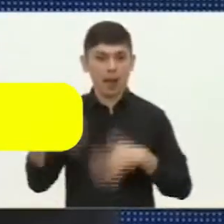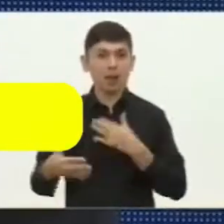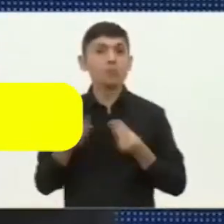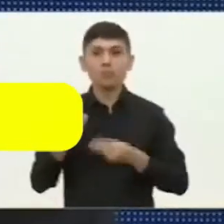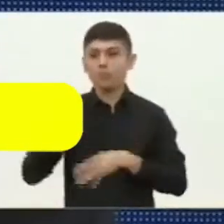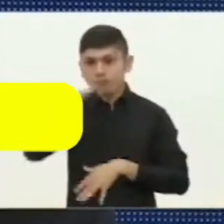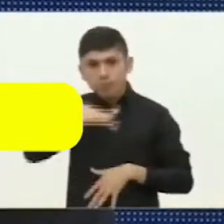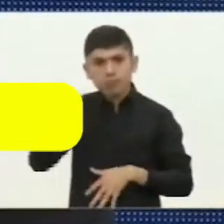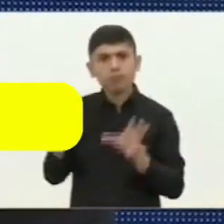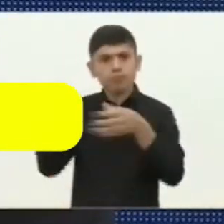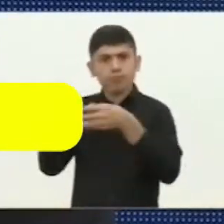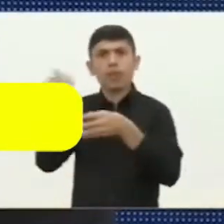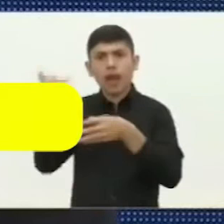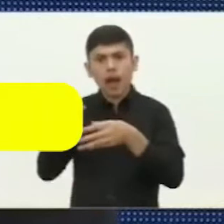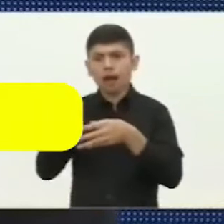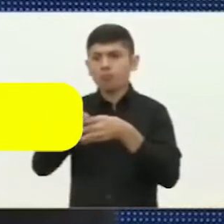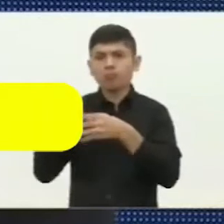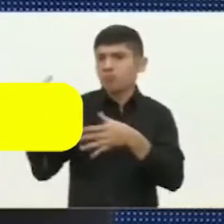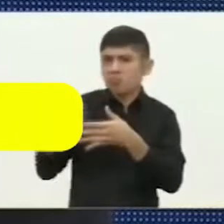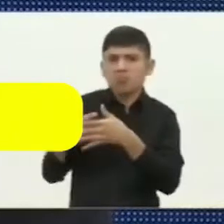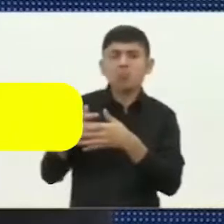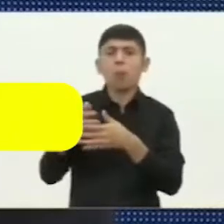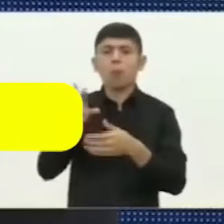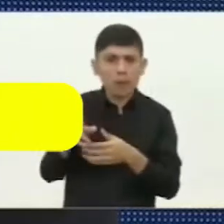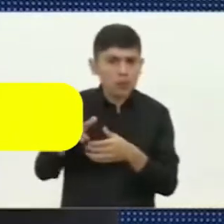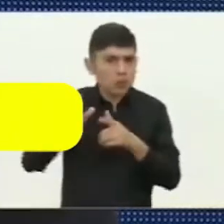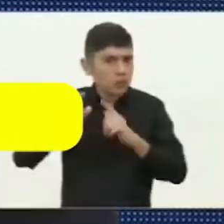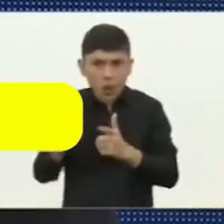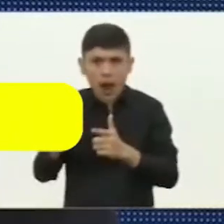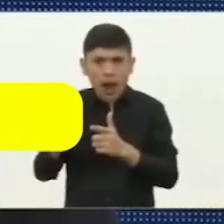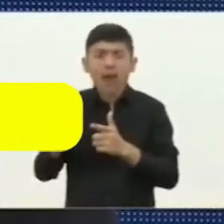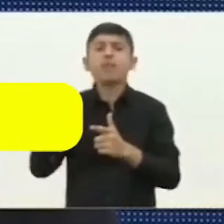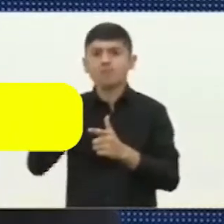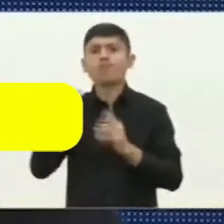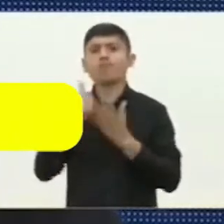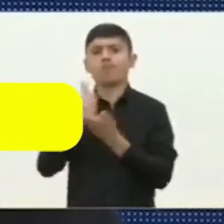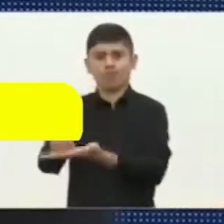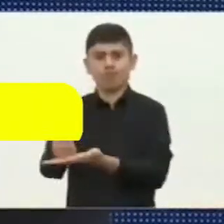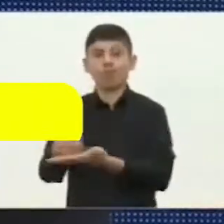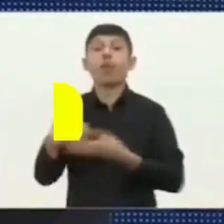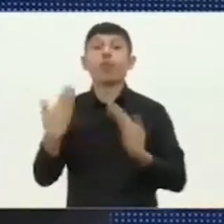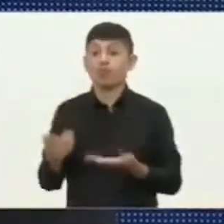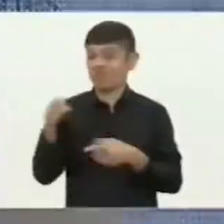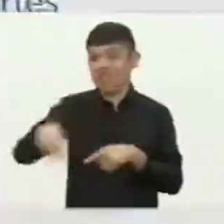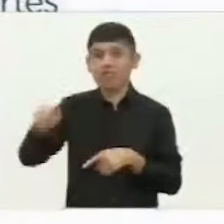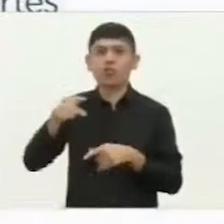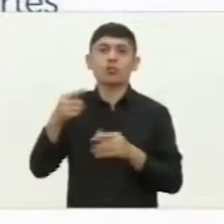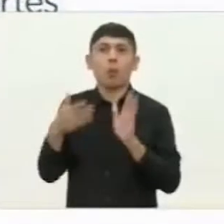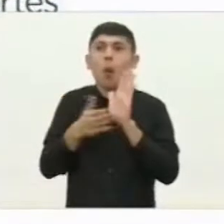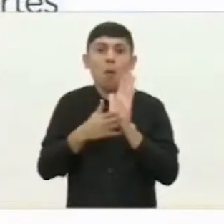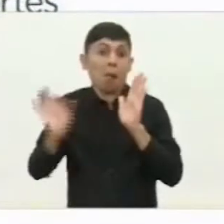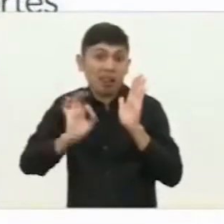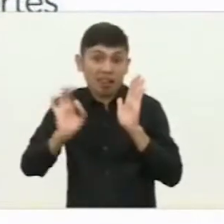todos aquellos sectores que no han sido exceptuados hasta el 31 de mayo, que por lo tanto han tenido facturación